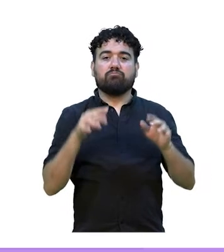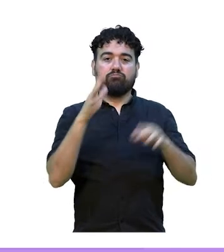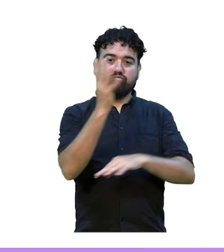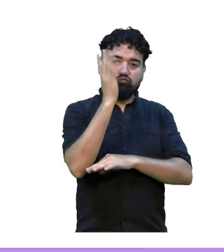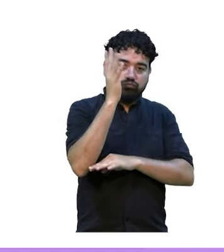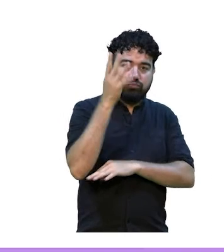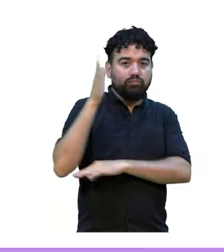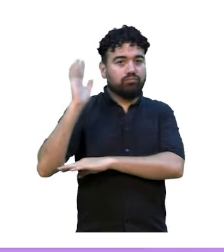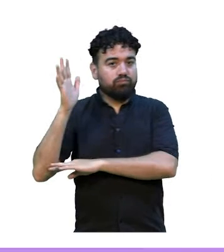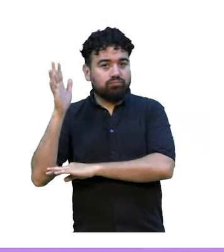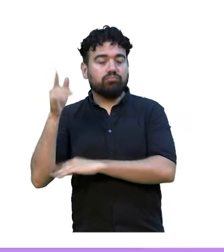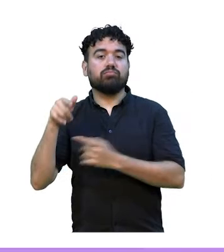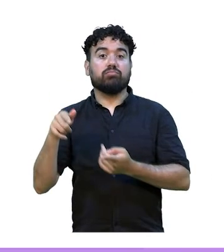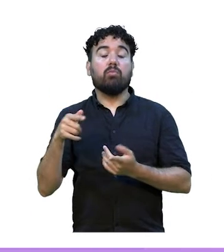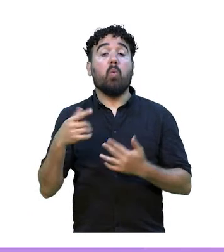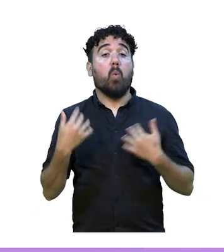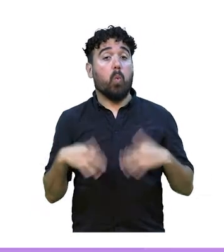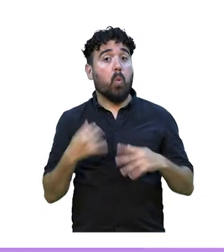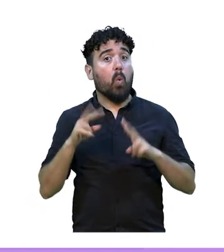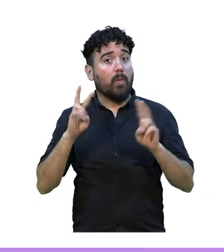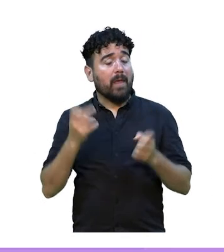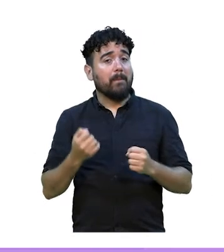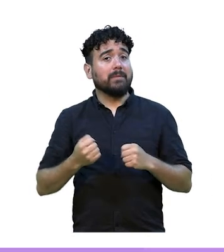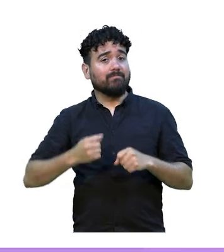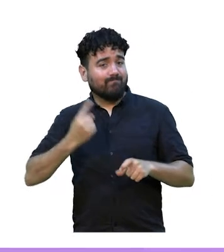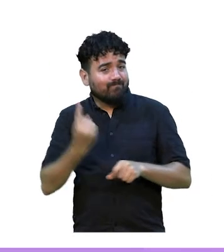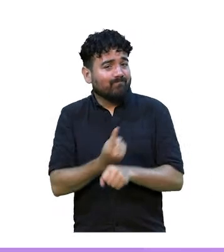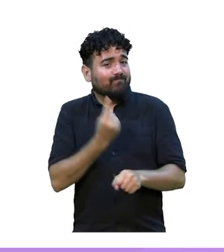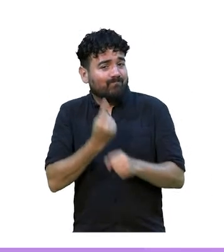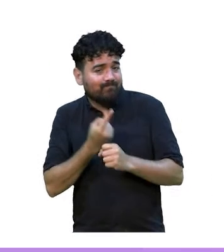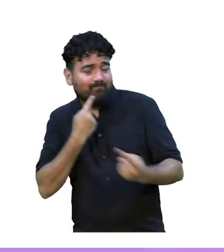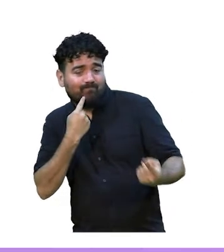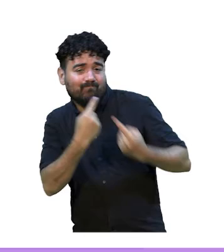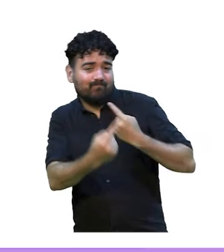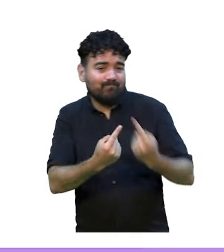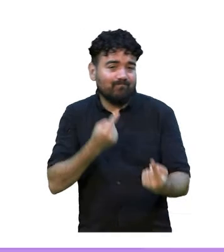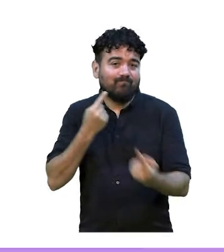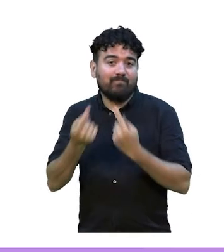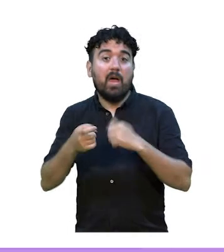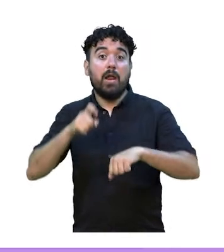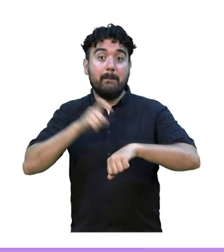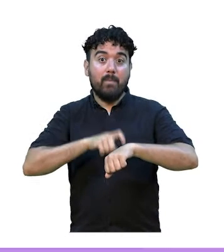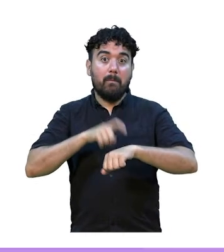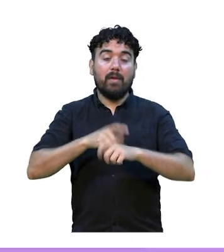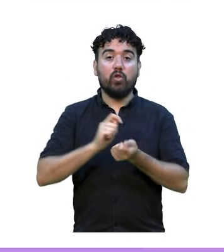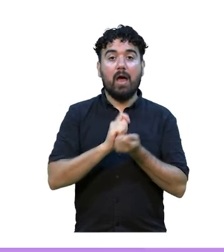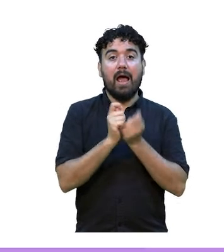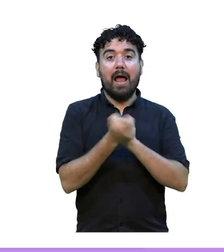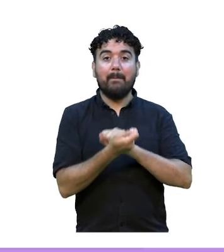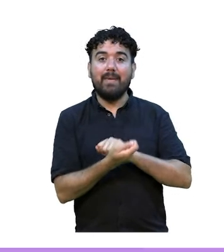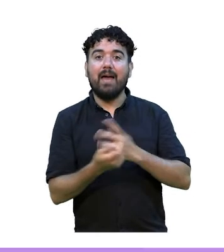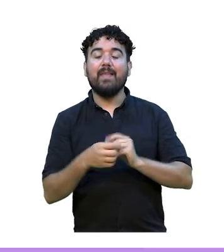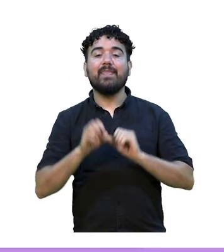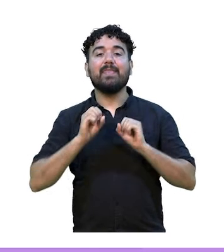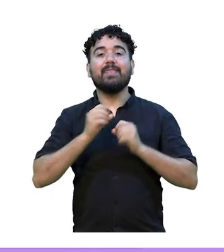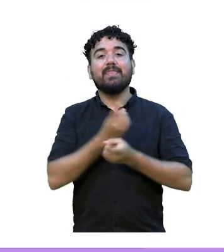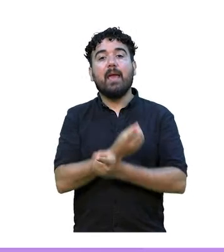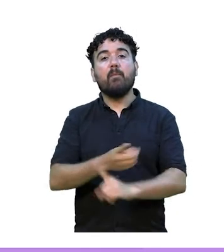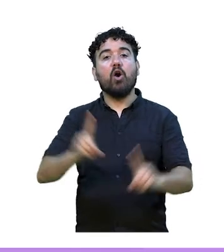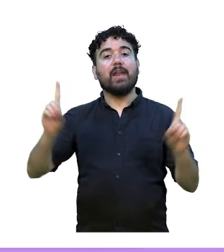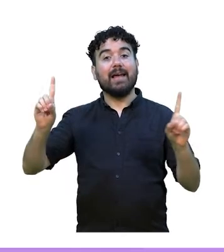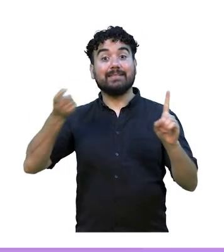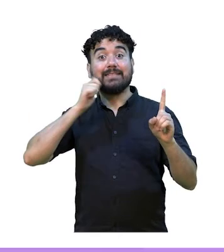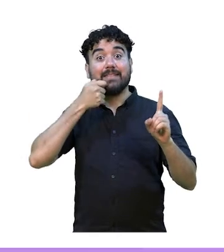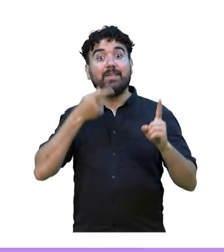fueron tema de álgido debate. Además, es un momento en el que nosotros estamos viviendo la transición a la